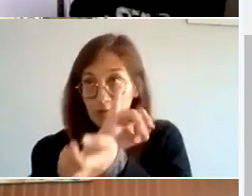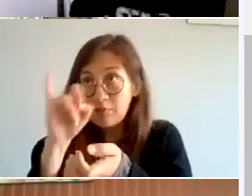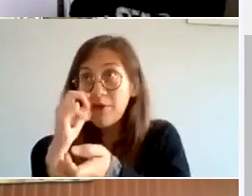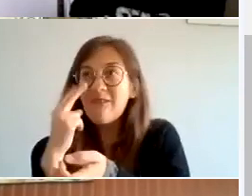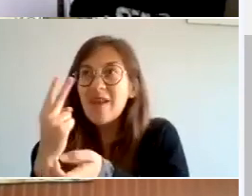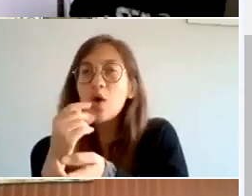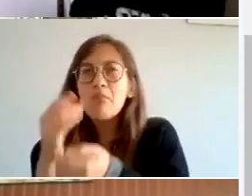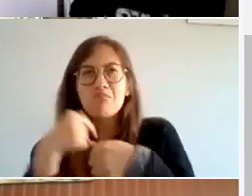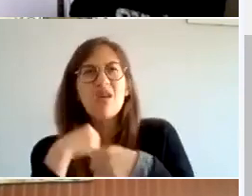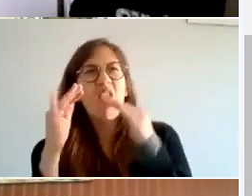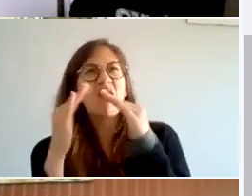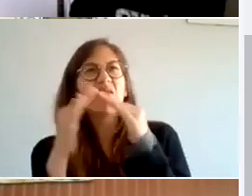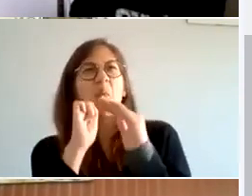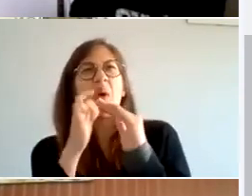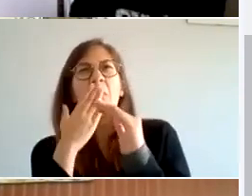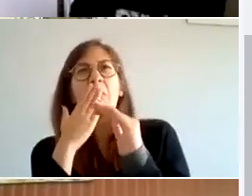¿Dónde está el chat?